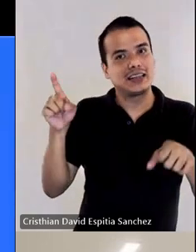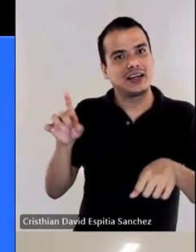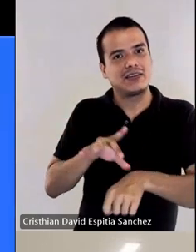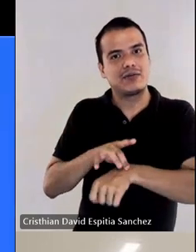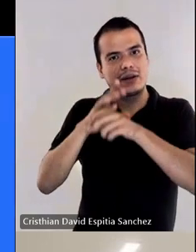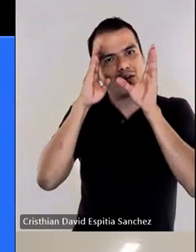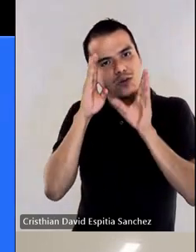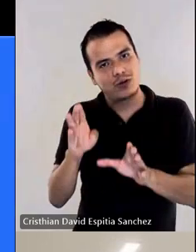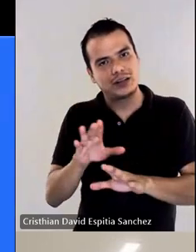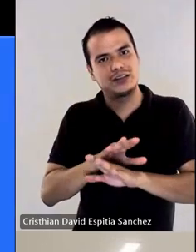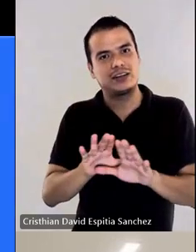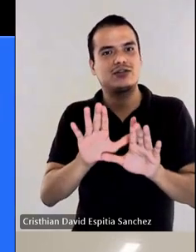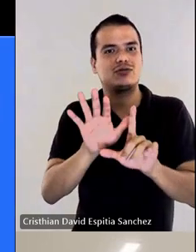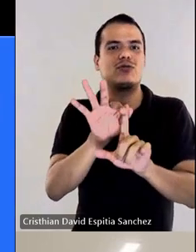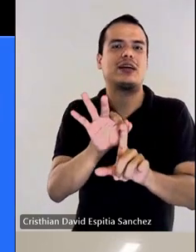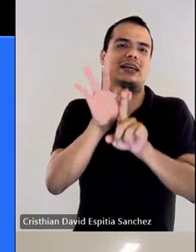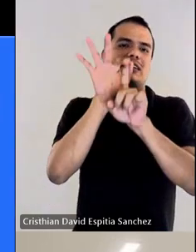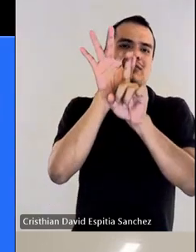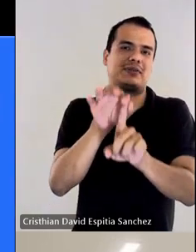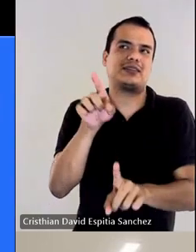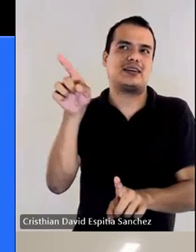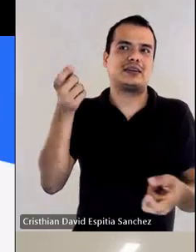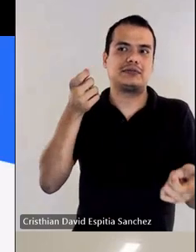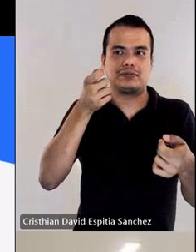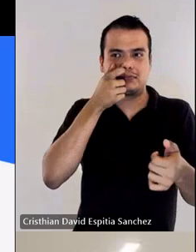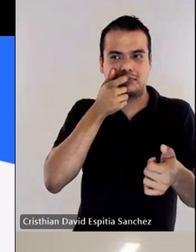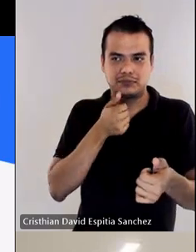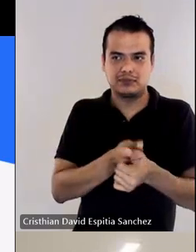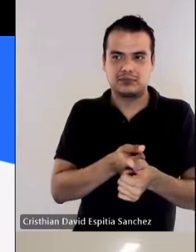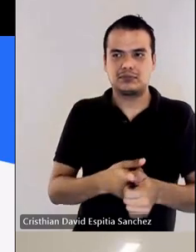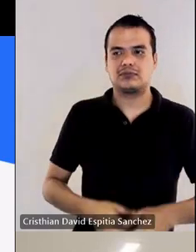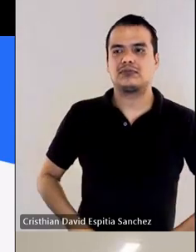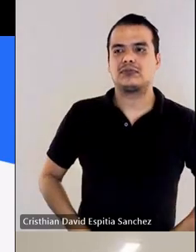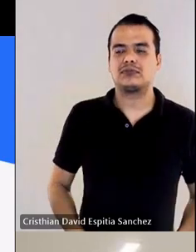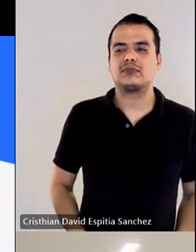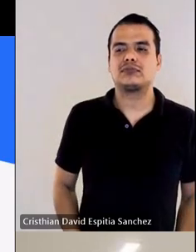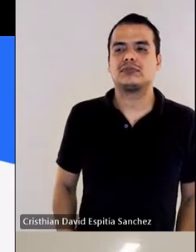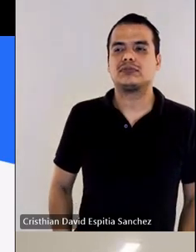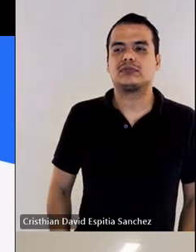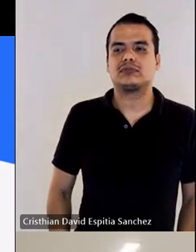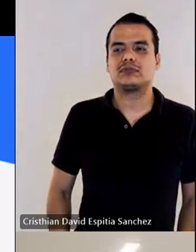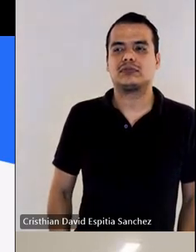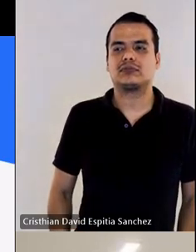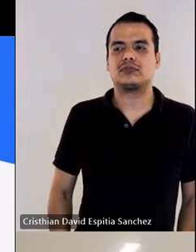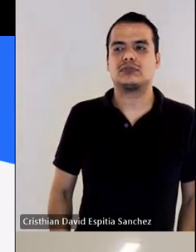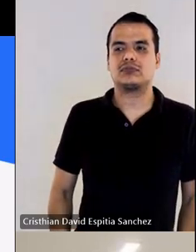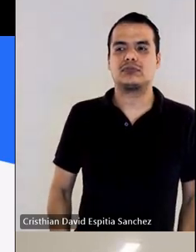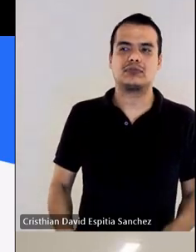estar en constante control médico. Vamos a sentir esta